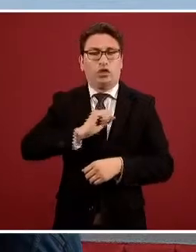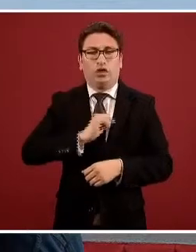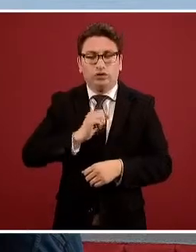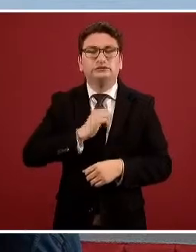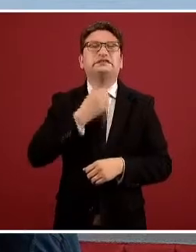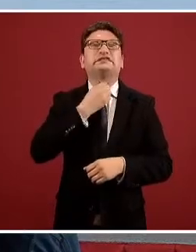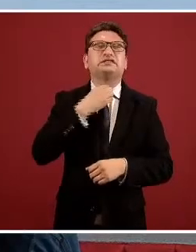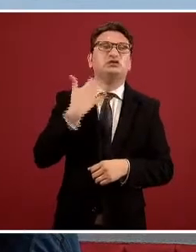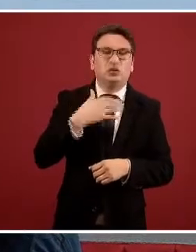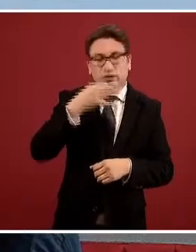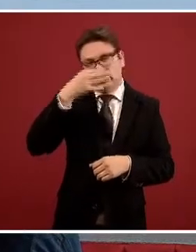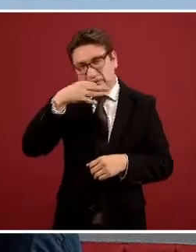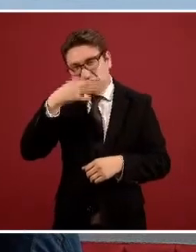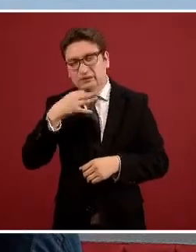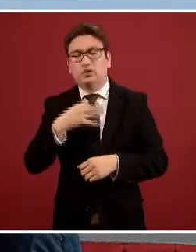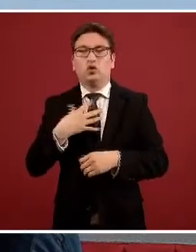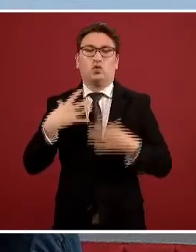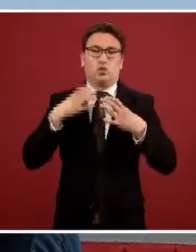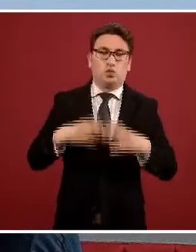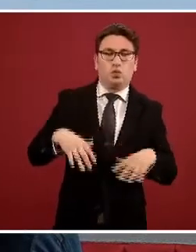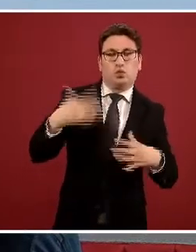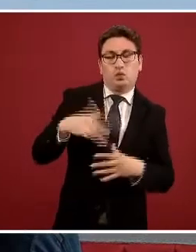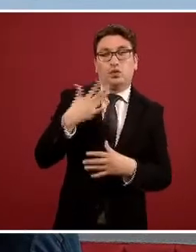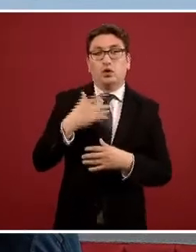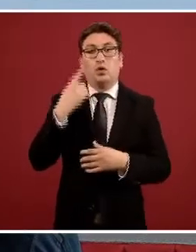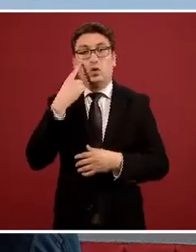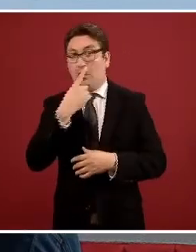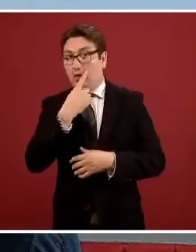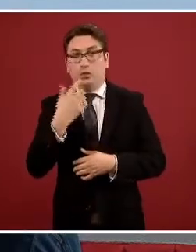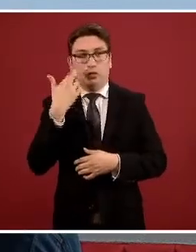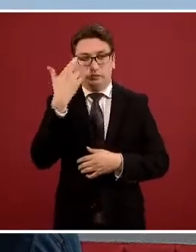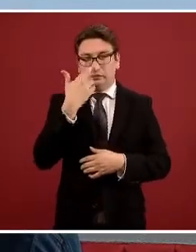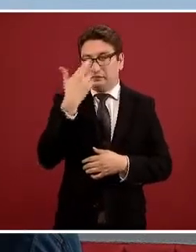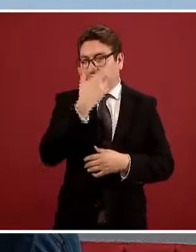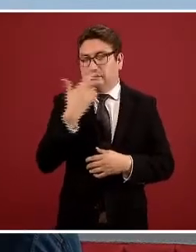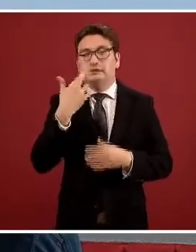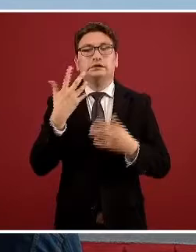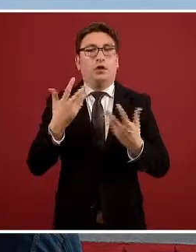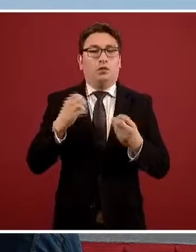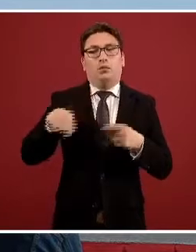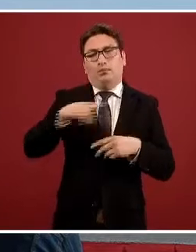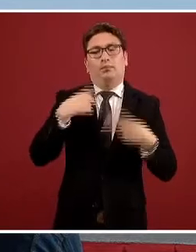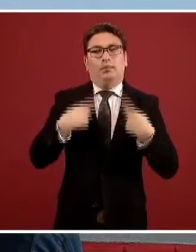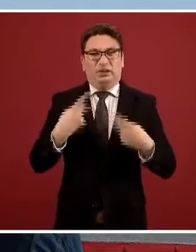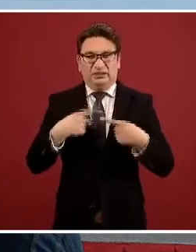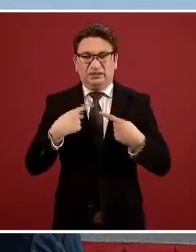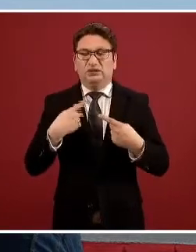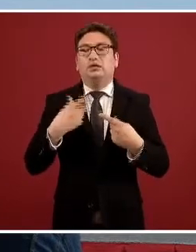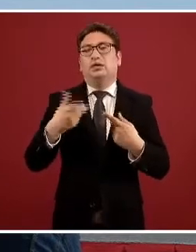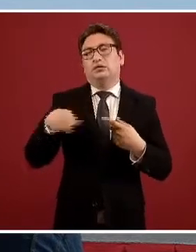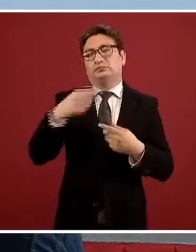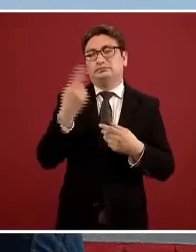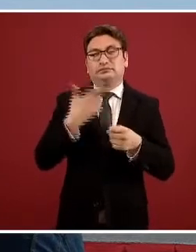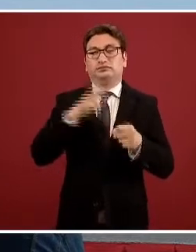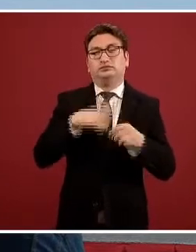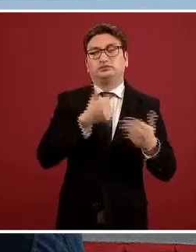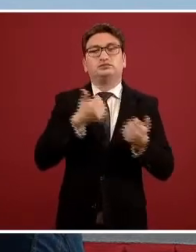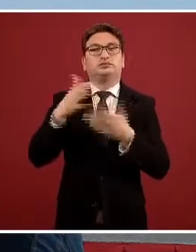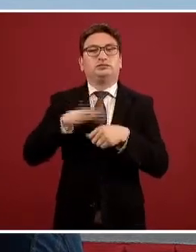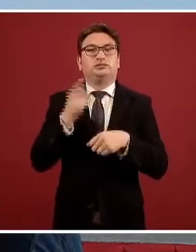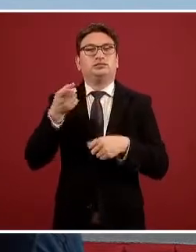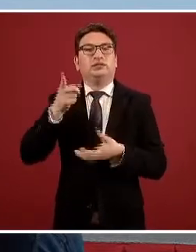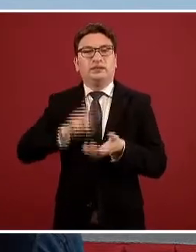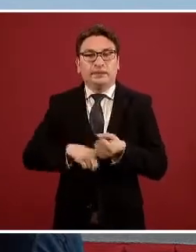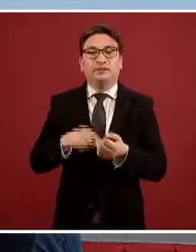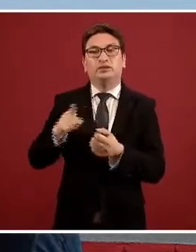muscular, escurrimiento nasal y enrojecimiento de los ojos, o bien personas que requieren hospitalización porque tienen un